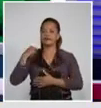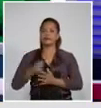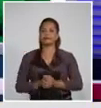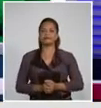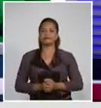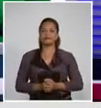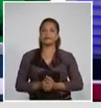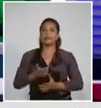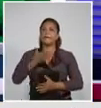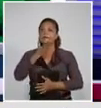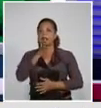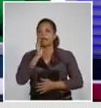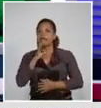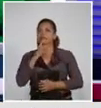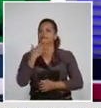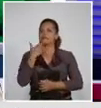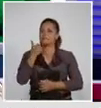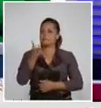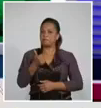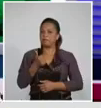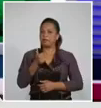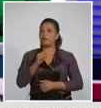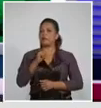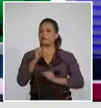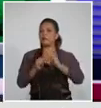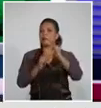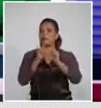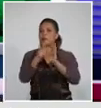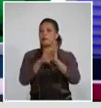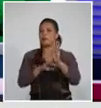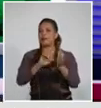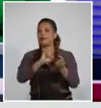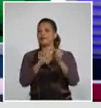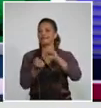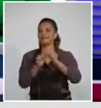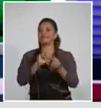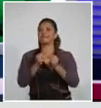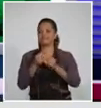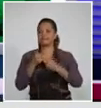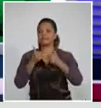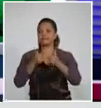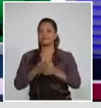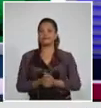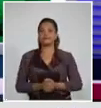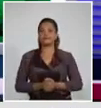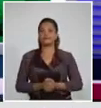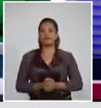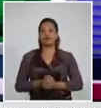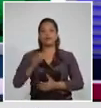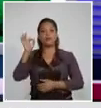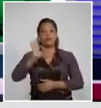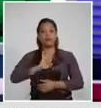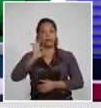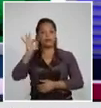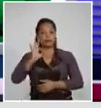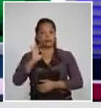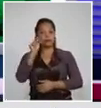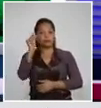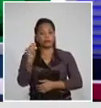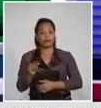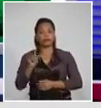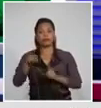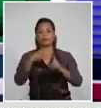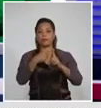Parece que van dando resultados las medidas de control. La tasa de incidencia de casos confirmados